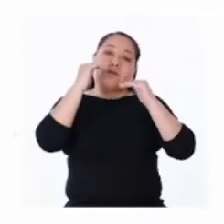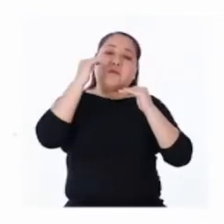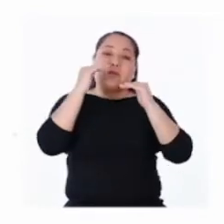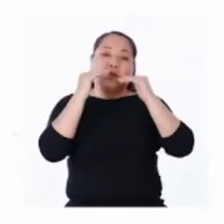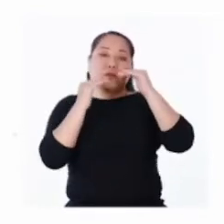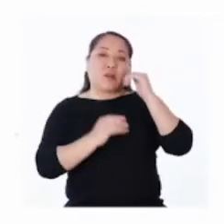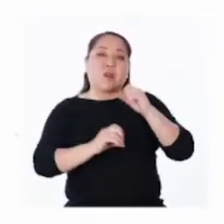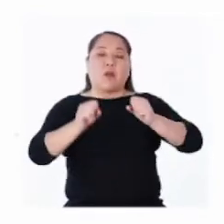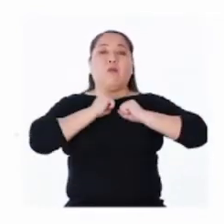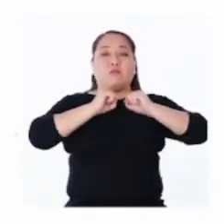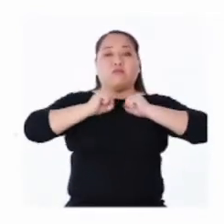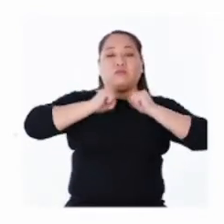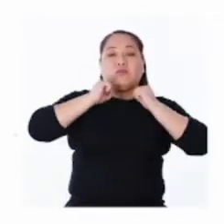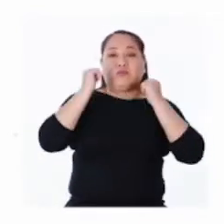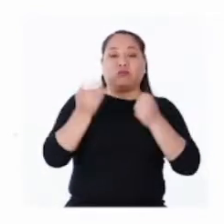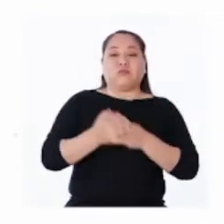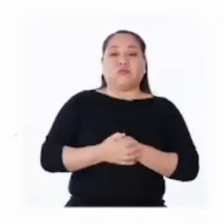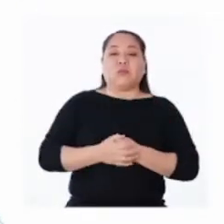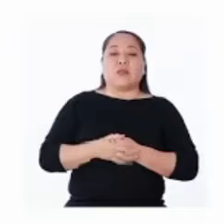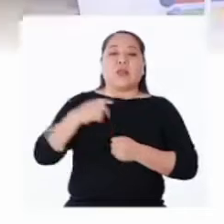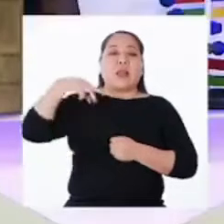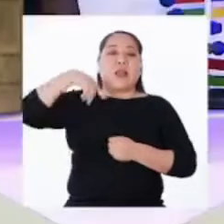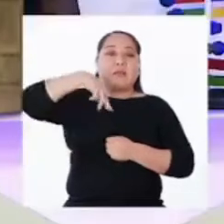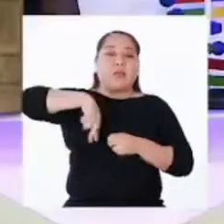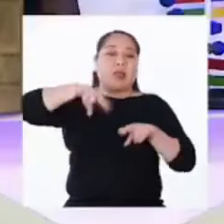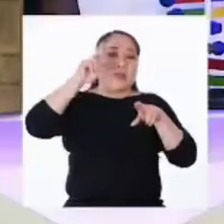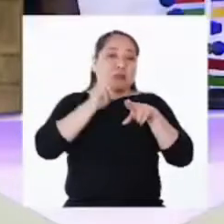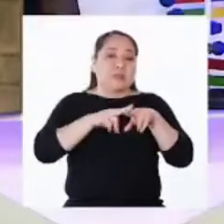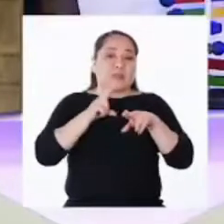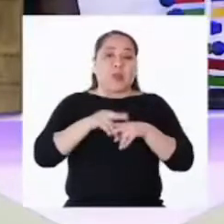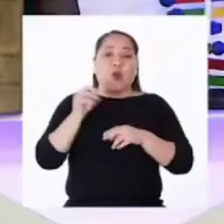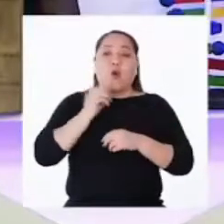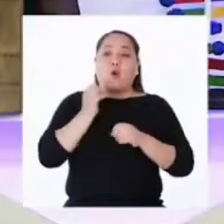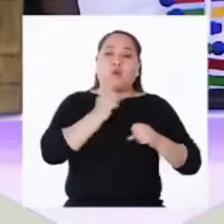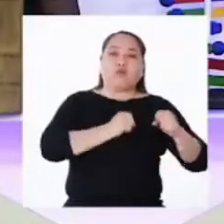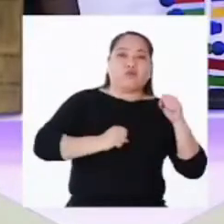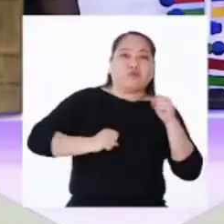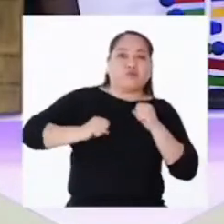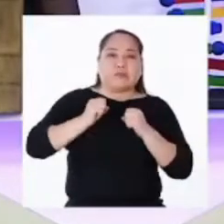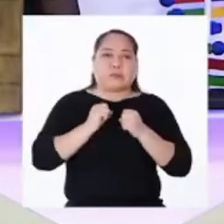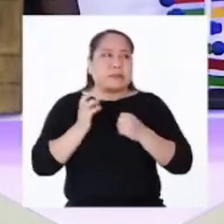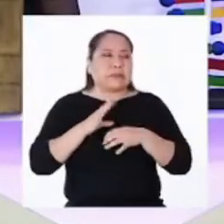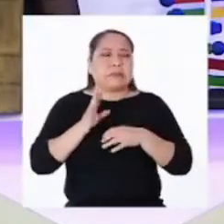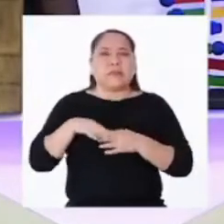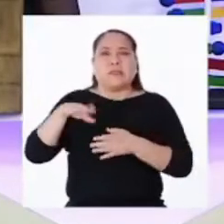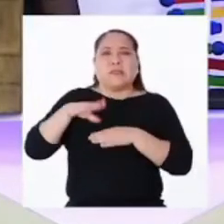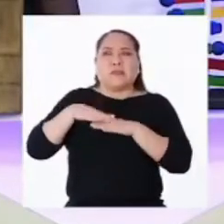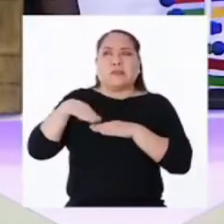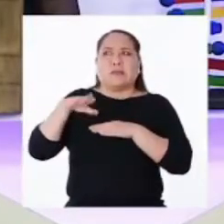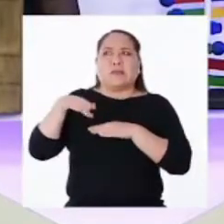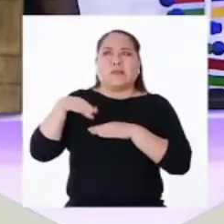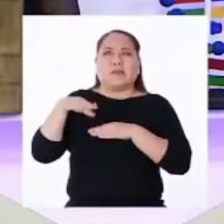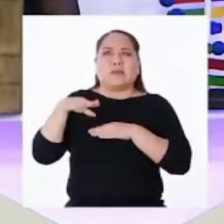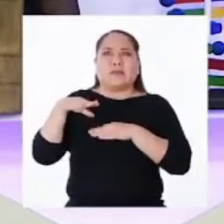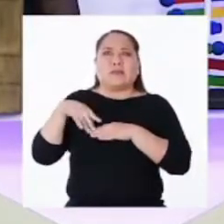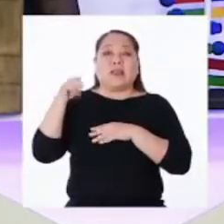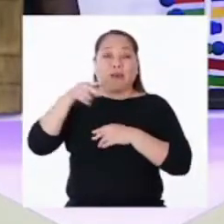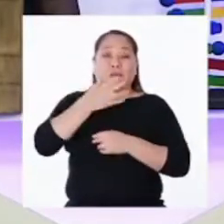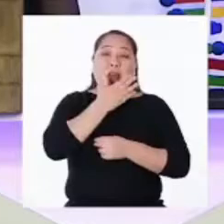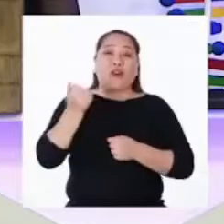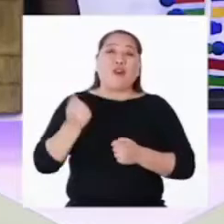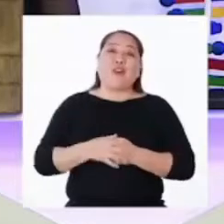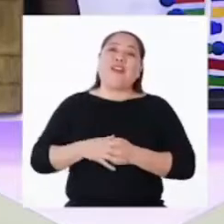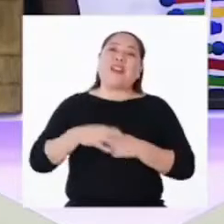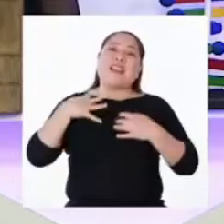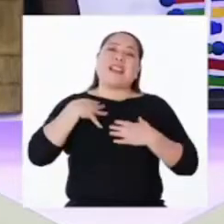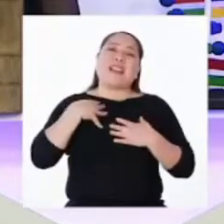reduce durante el ejercicio vigoroso. Caminar, sentarse o incluso mover nerviosamente alguna parte del cuerpo mejora en gran